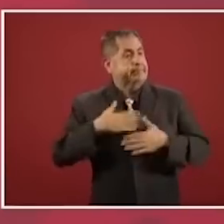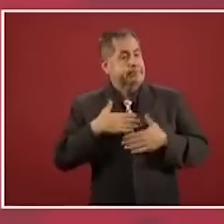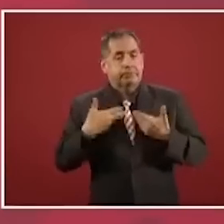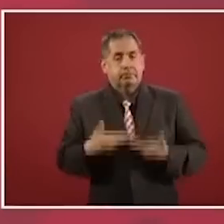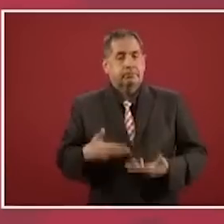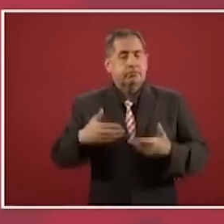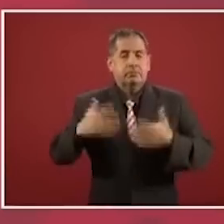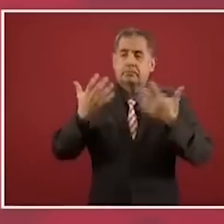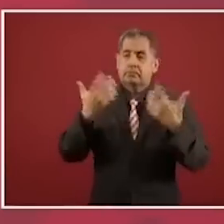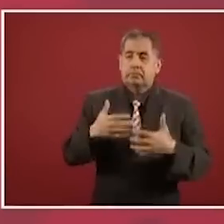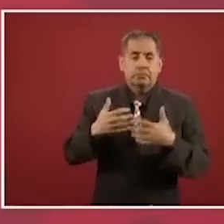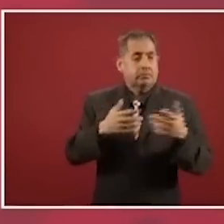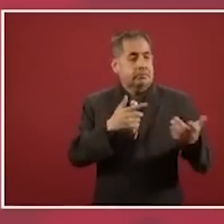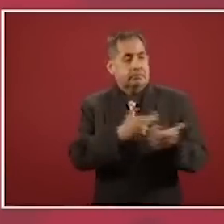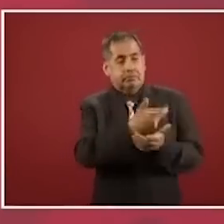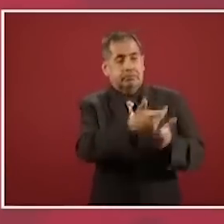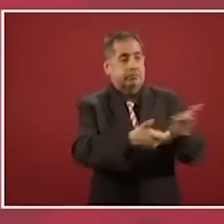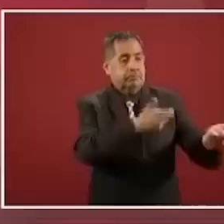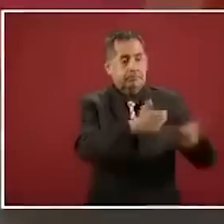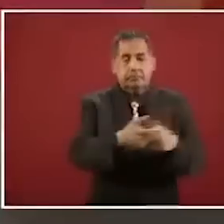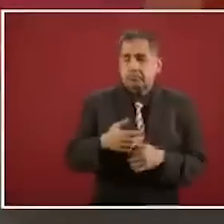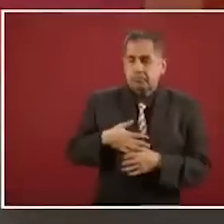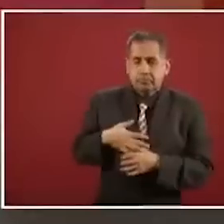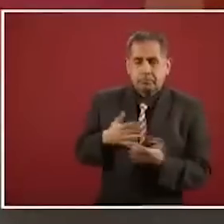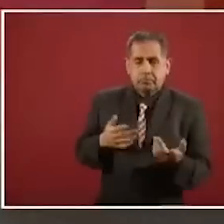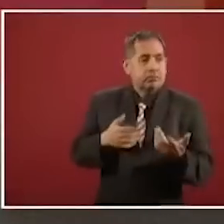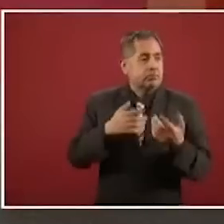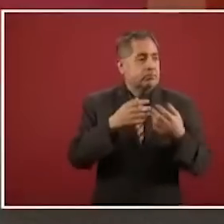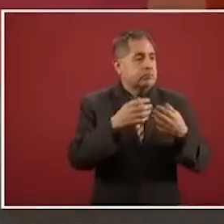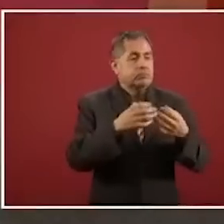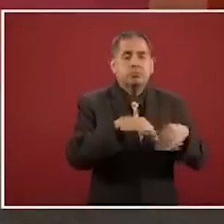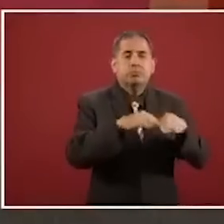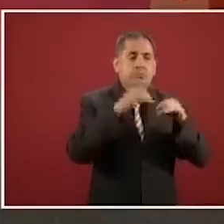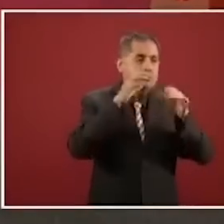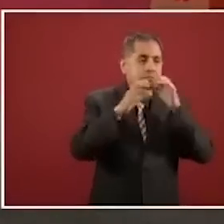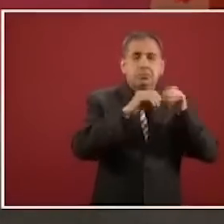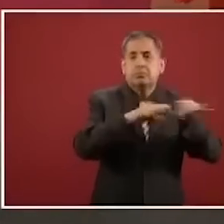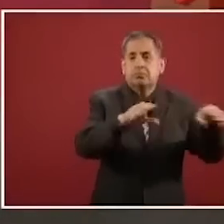a empresas informativas o de comunicación.